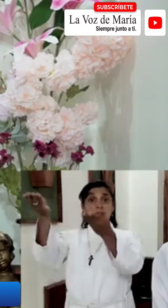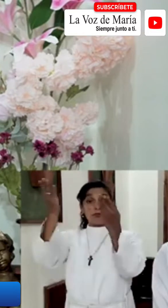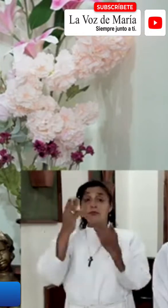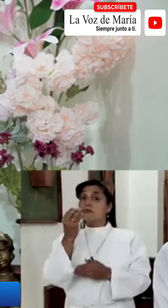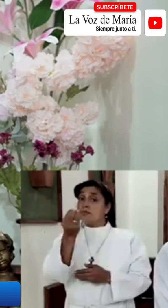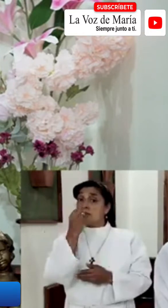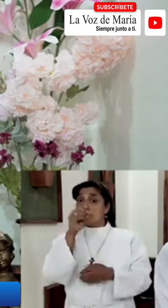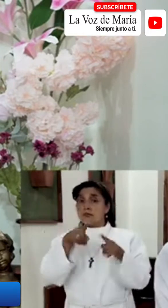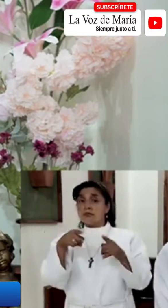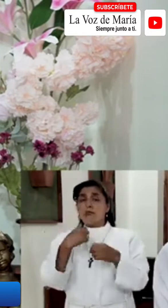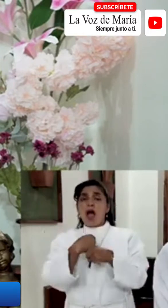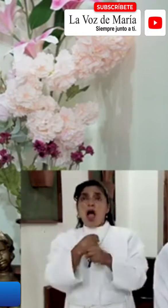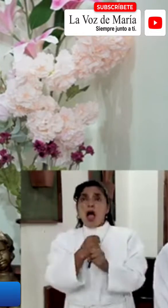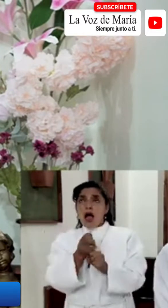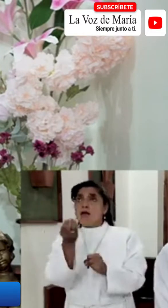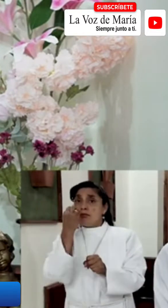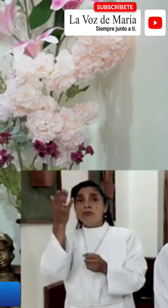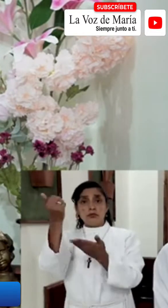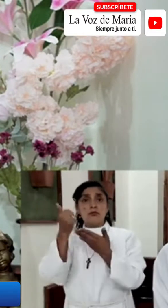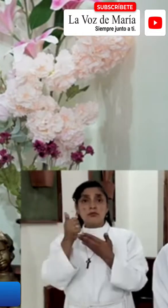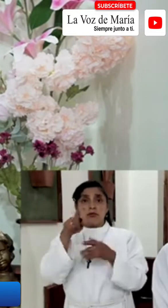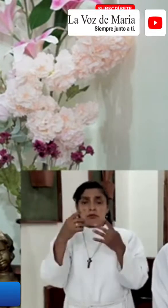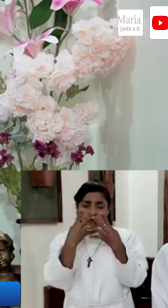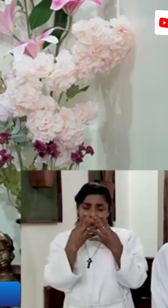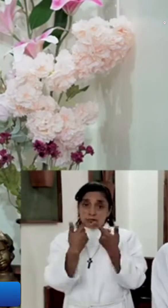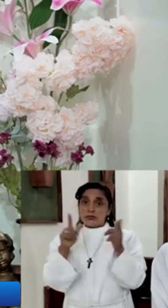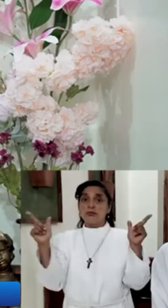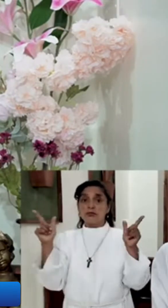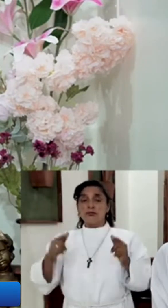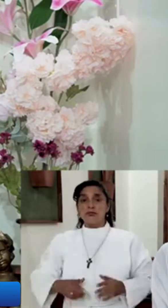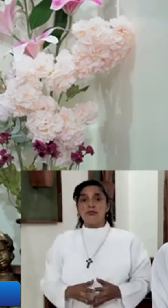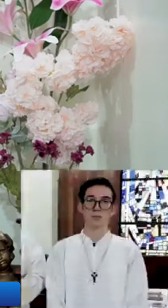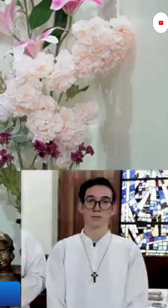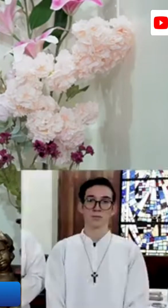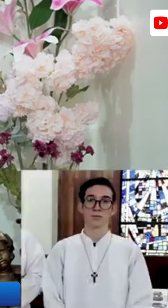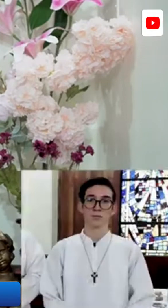pan a los hambrientos y libera al cautivo.